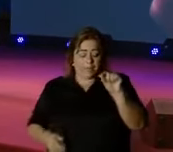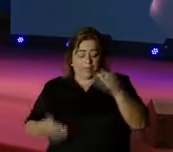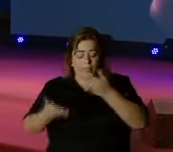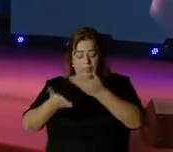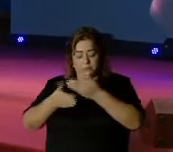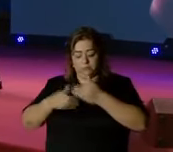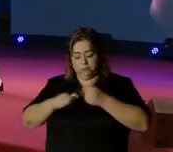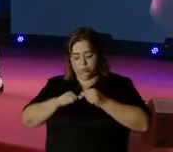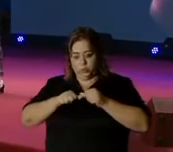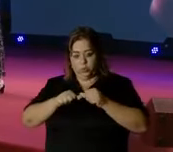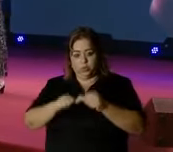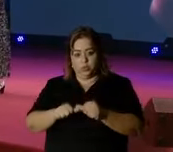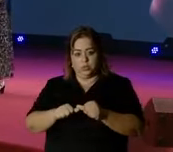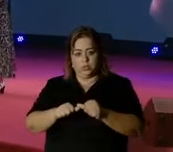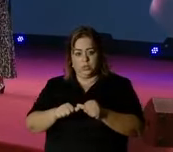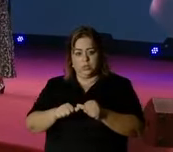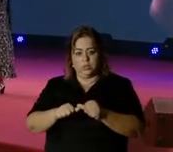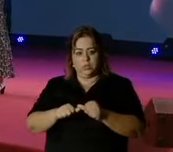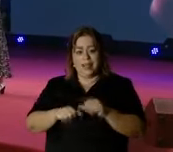después que salió